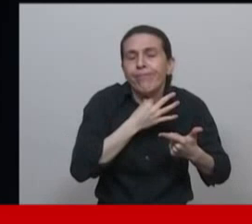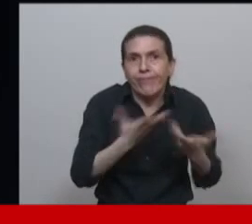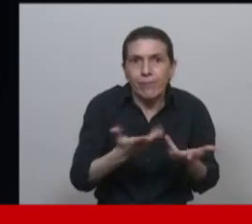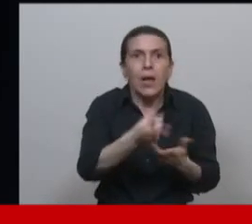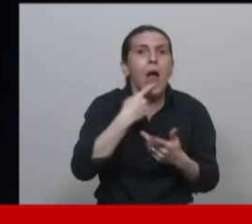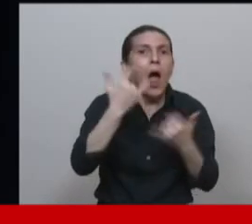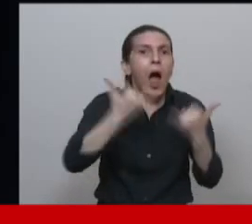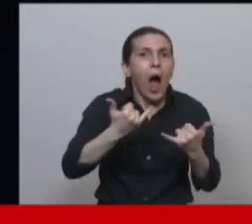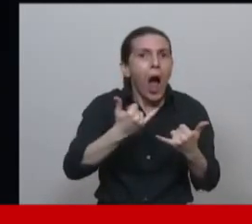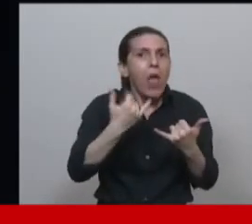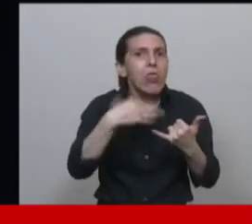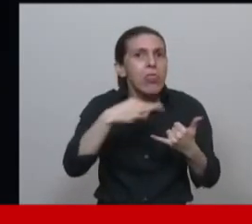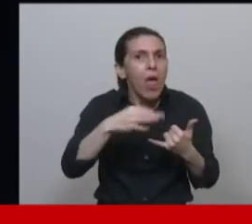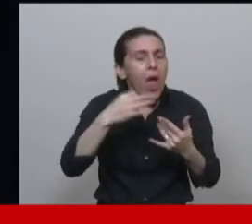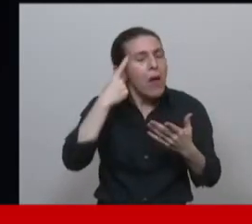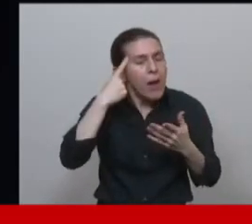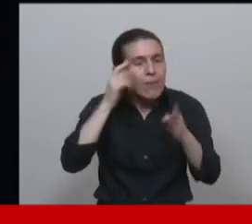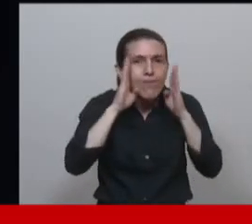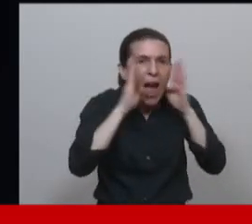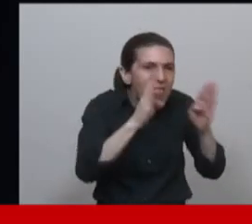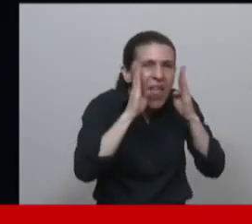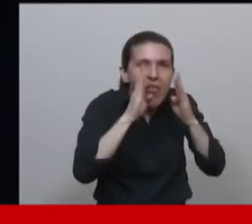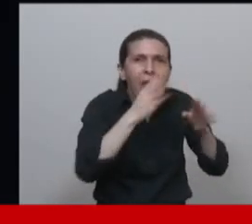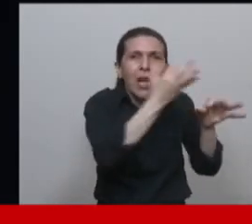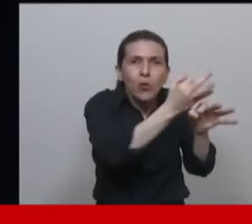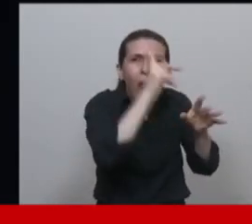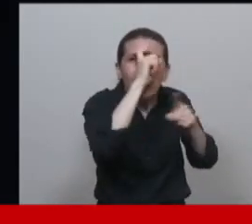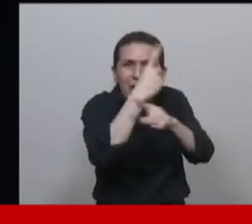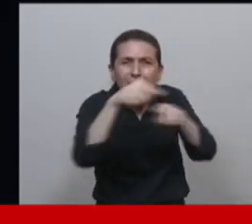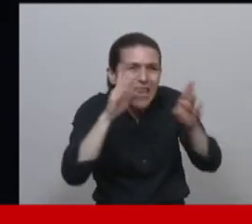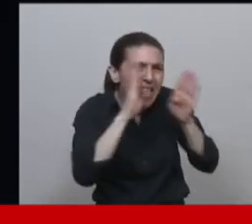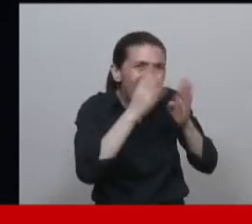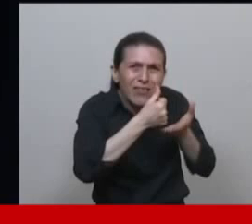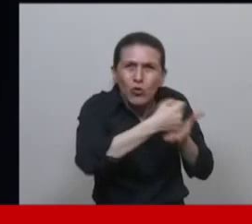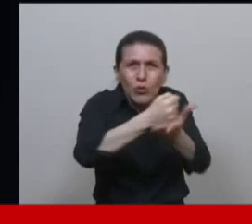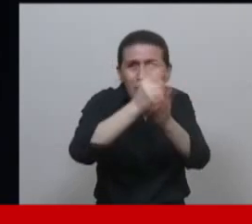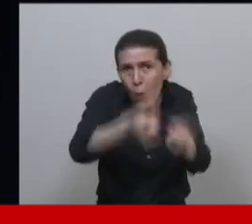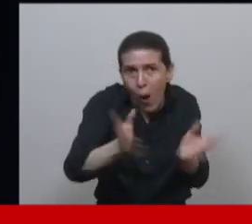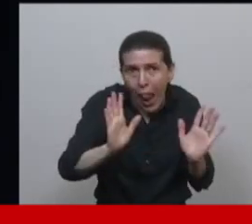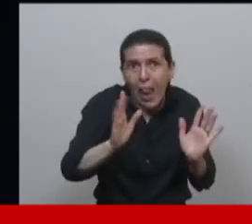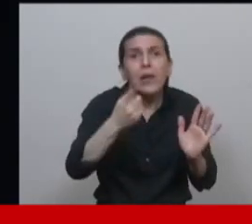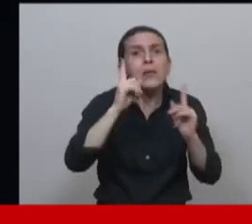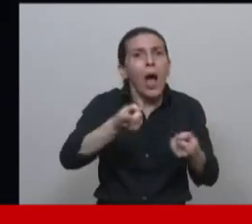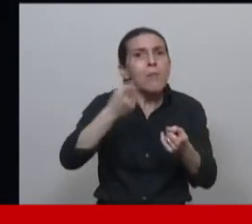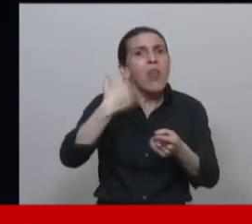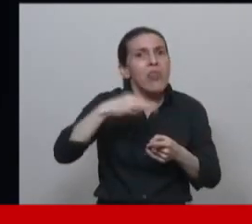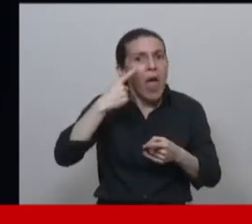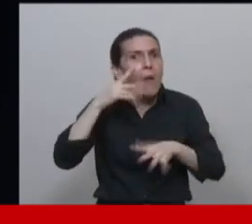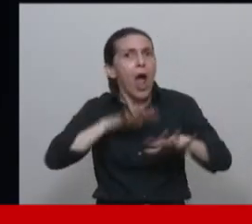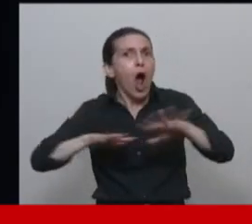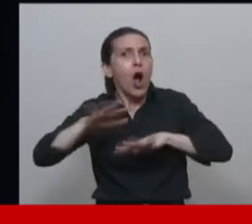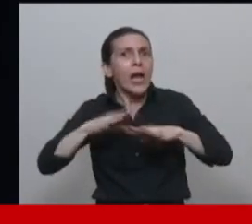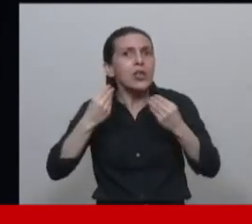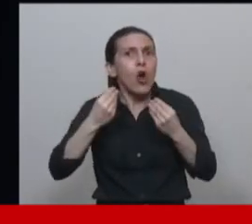Se necesitaba espacio para las políticas públicas. La segunda razón es que había que generar condiciones de